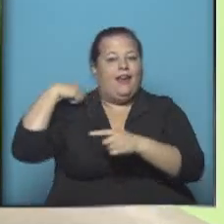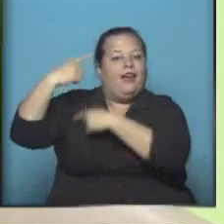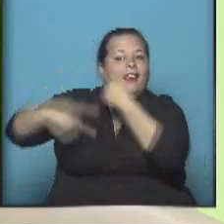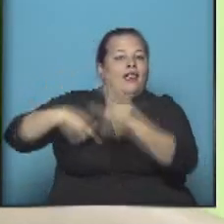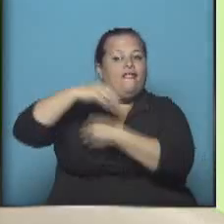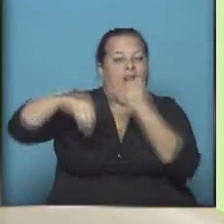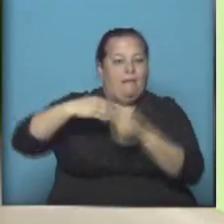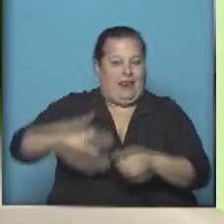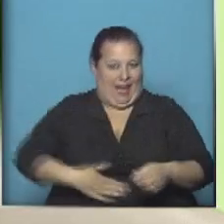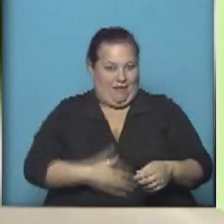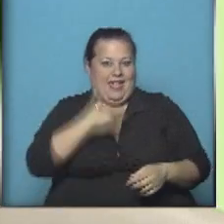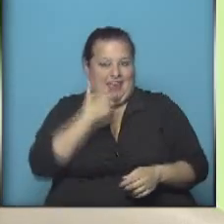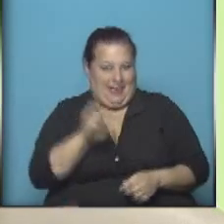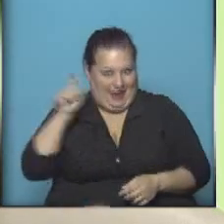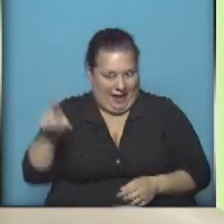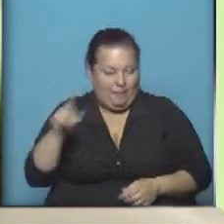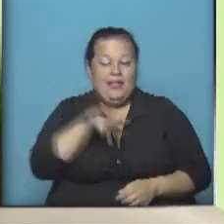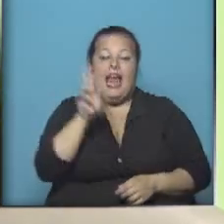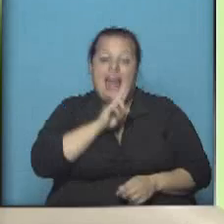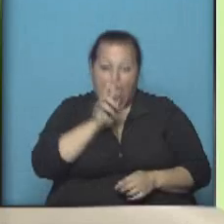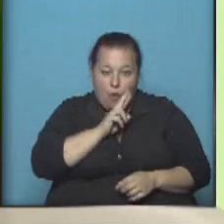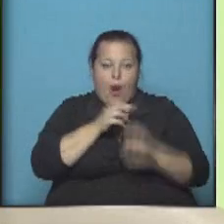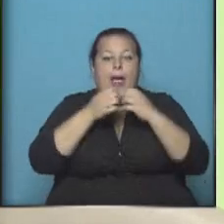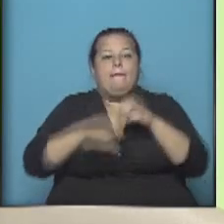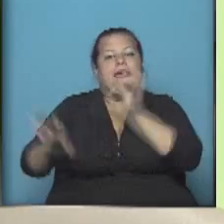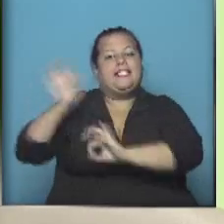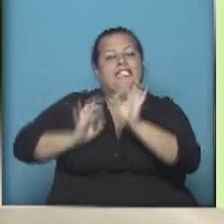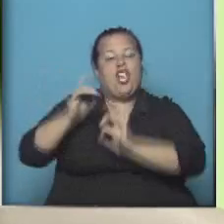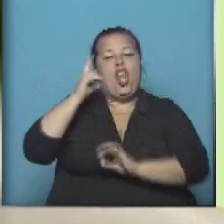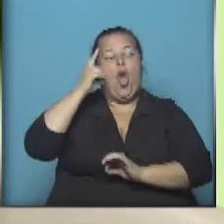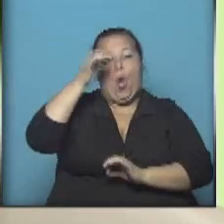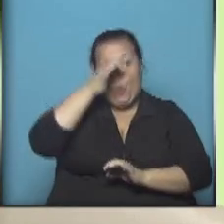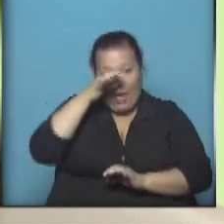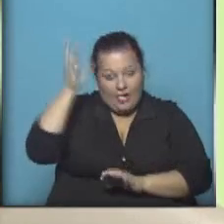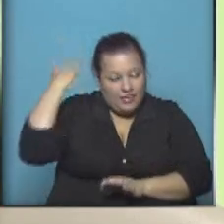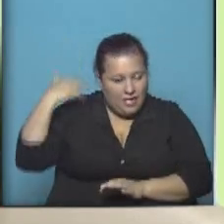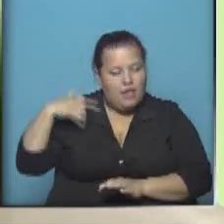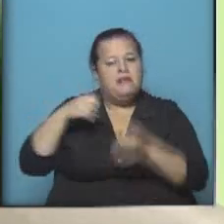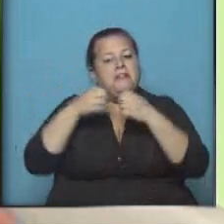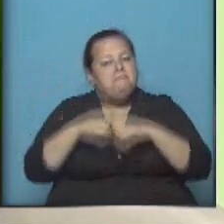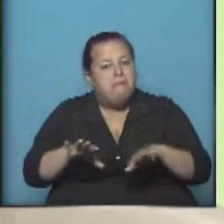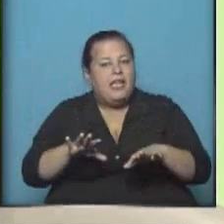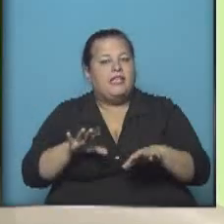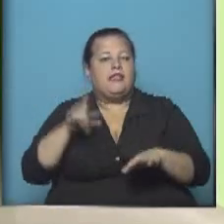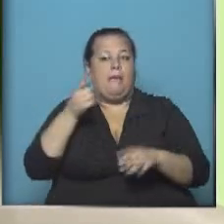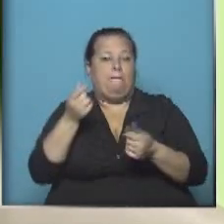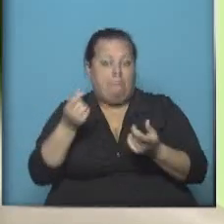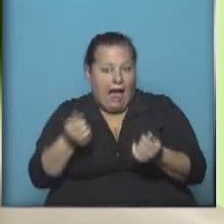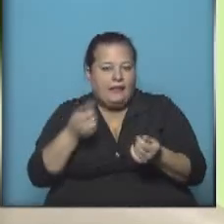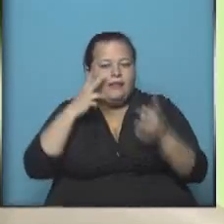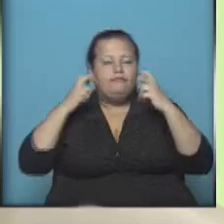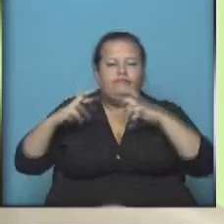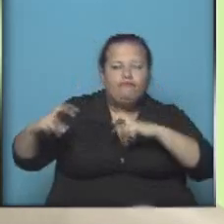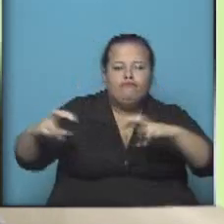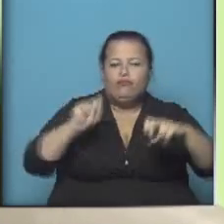Descendiente de Napoleón Bonaparte. Ella, a comienzos del siglo XX, ¿no?, empezó con su dinero a hacer una